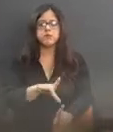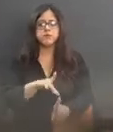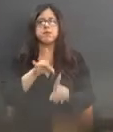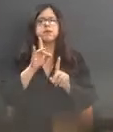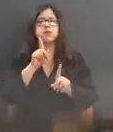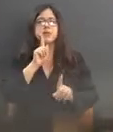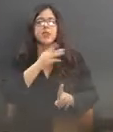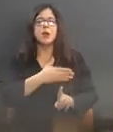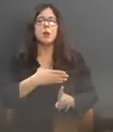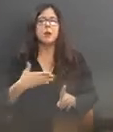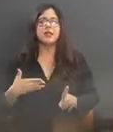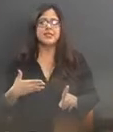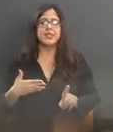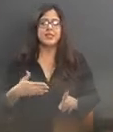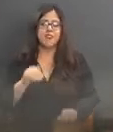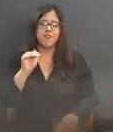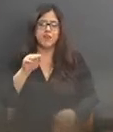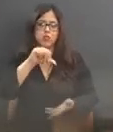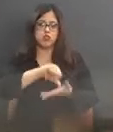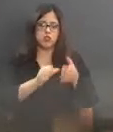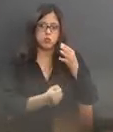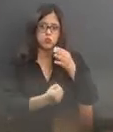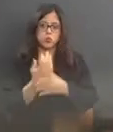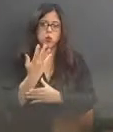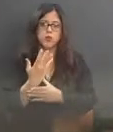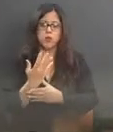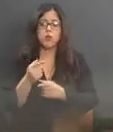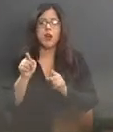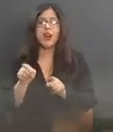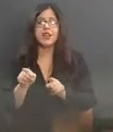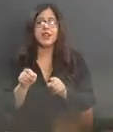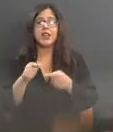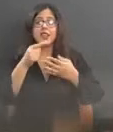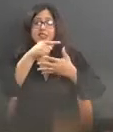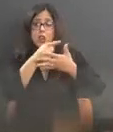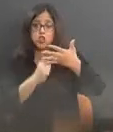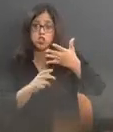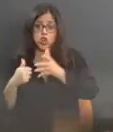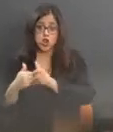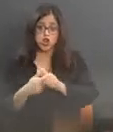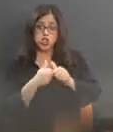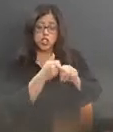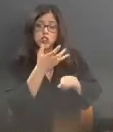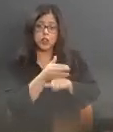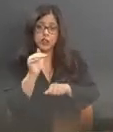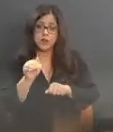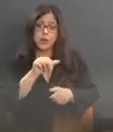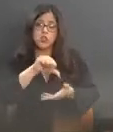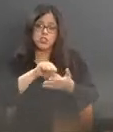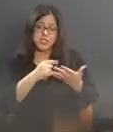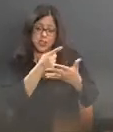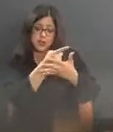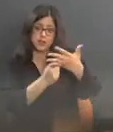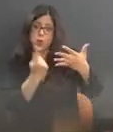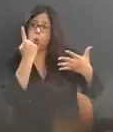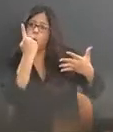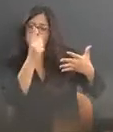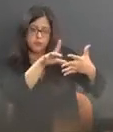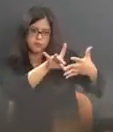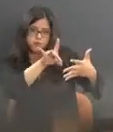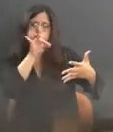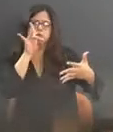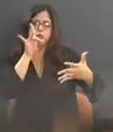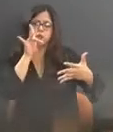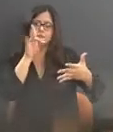presidente, nombrar al presidente del Banco Central. Tiene que ser uno de los 5 consejeros que hay en el Banco Central. Lo que sí es que ese